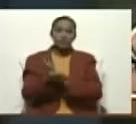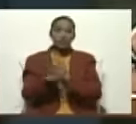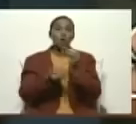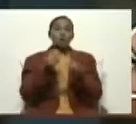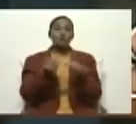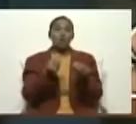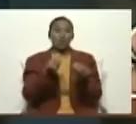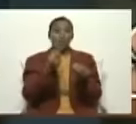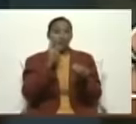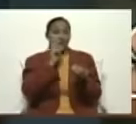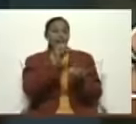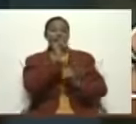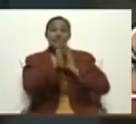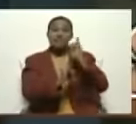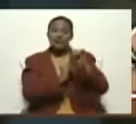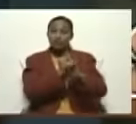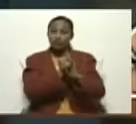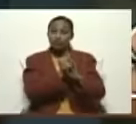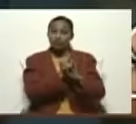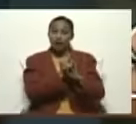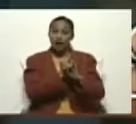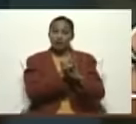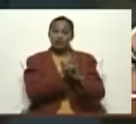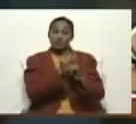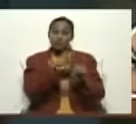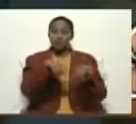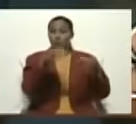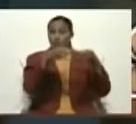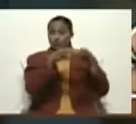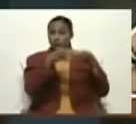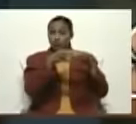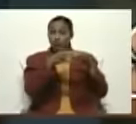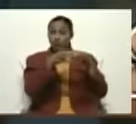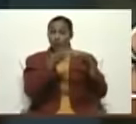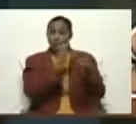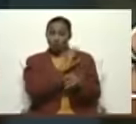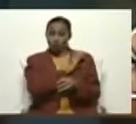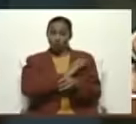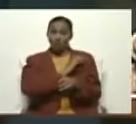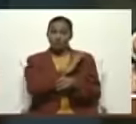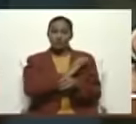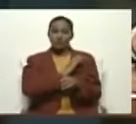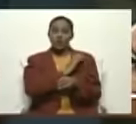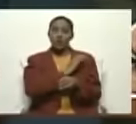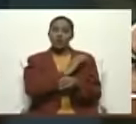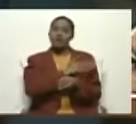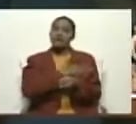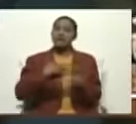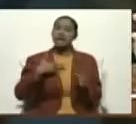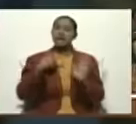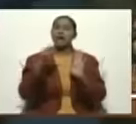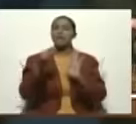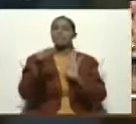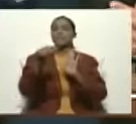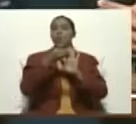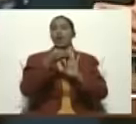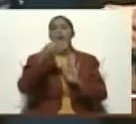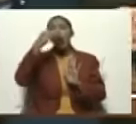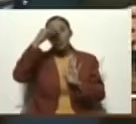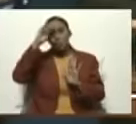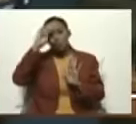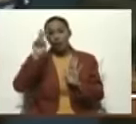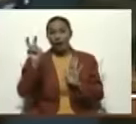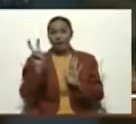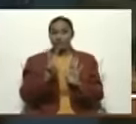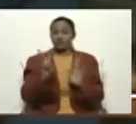internacionales de derechos humanos, que les encanta colocar a Cuba y a Venezuela como, entre comillas,